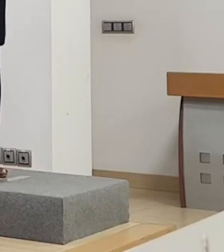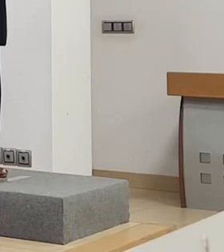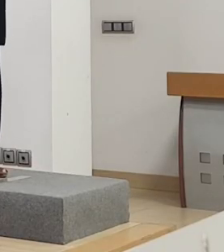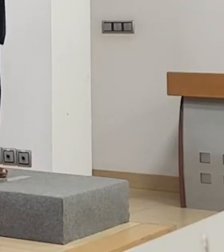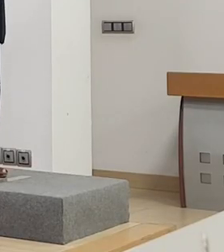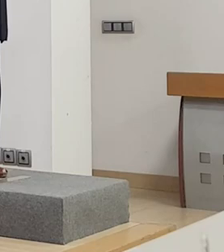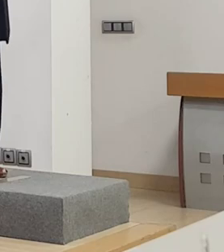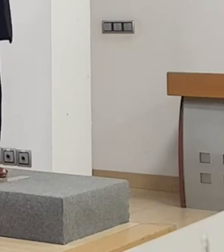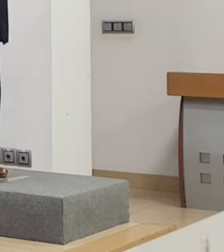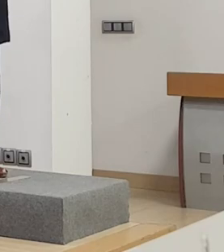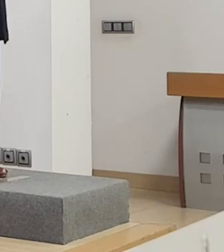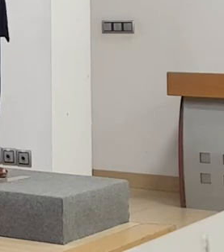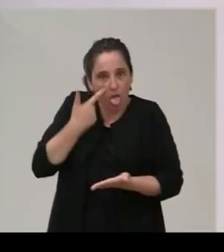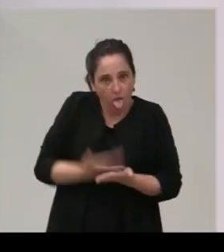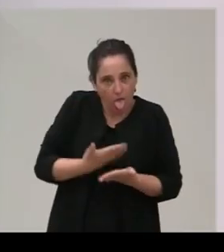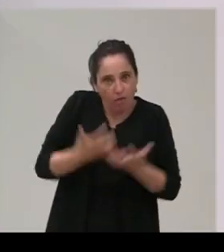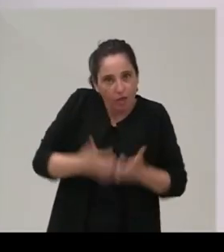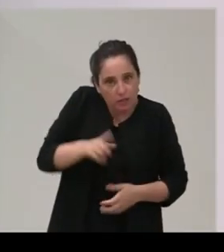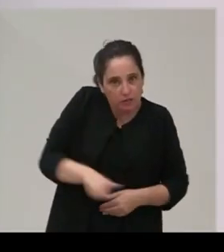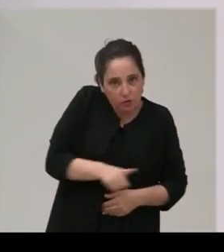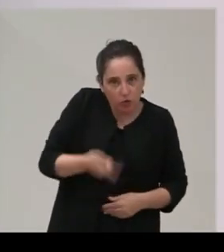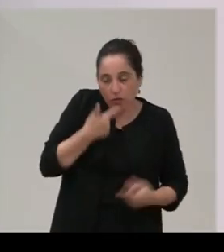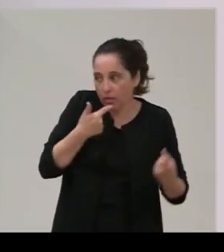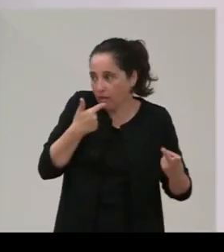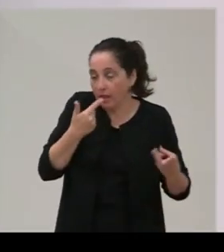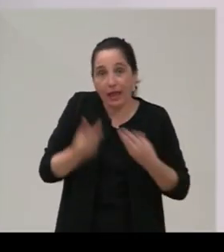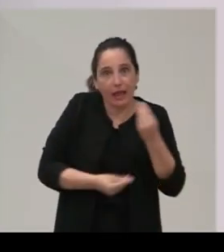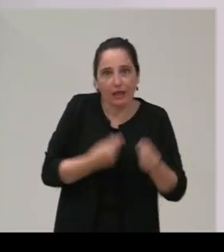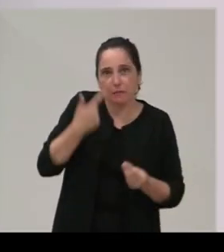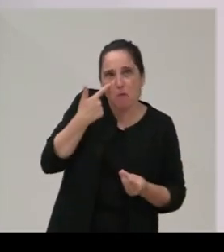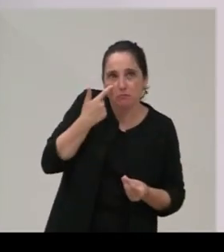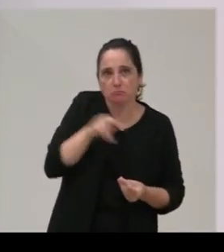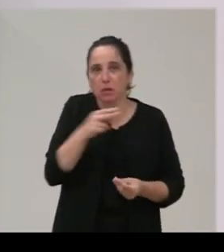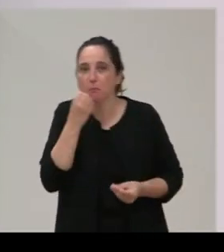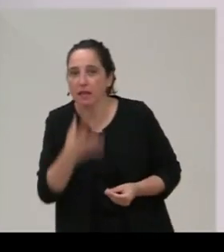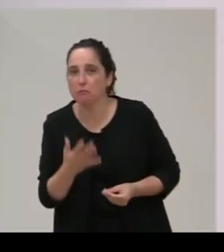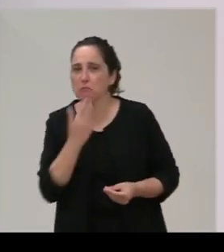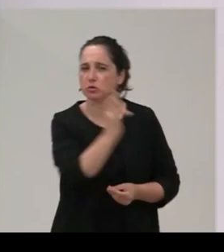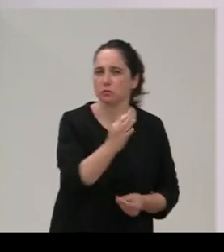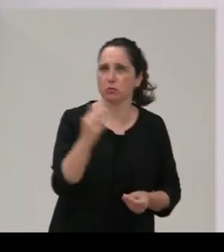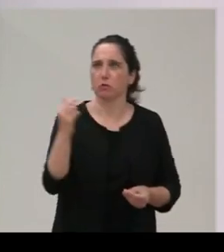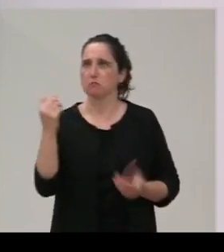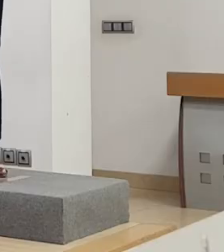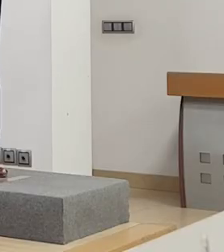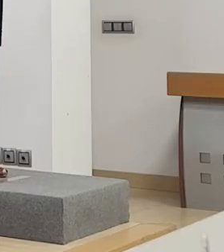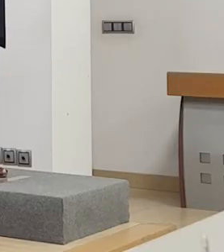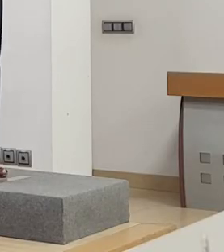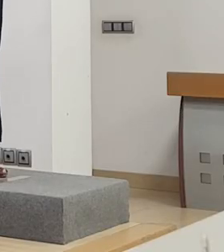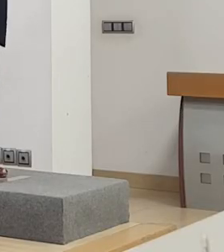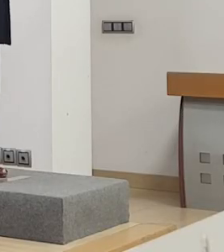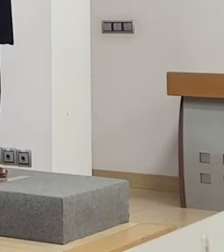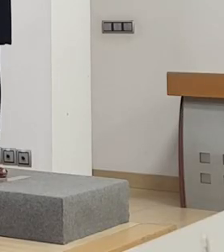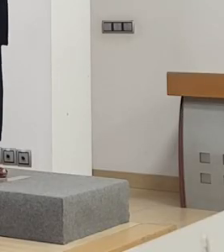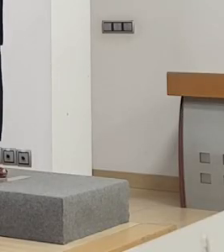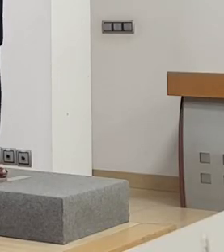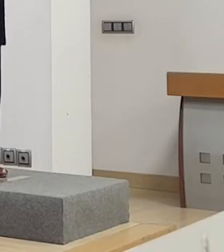donde esos proyectos se lanzan se ejecutan se miden y si son beneficiosos forman parte de los